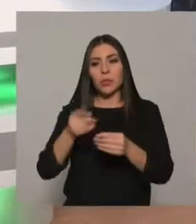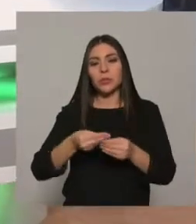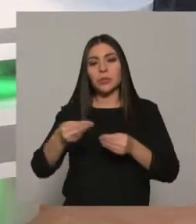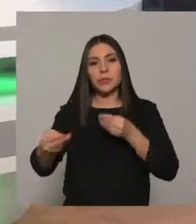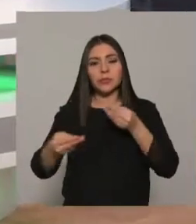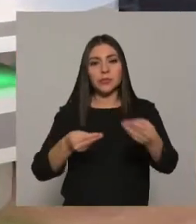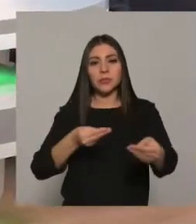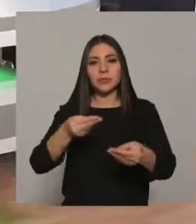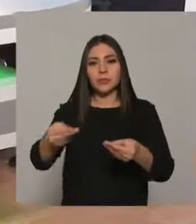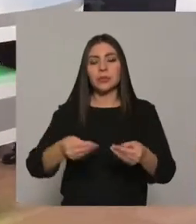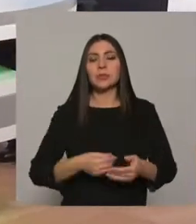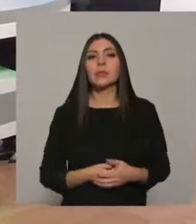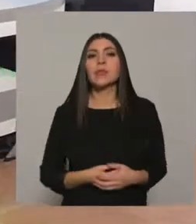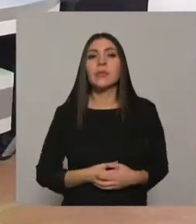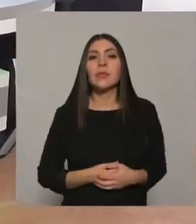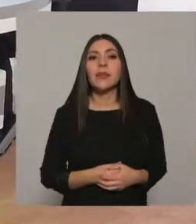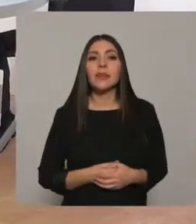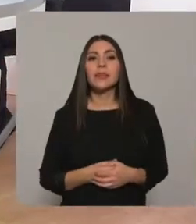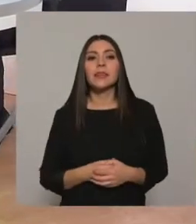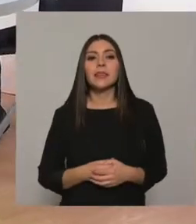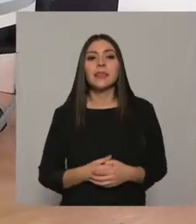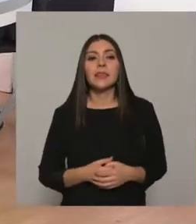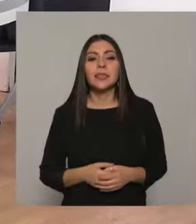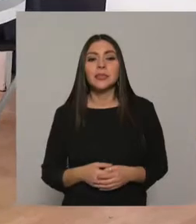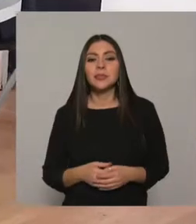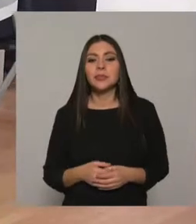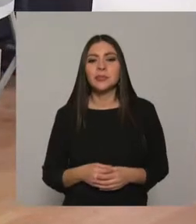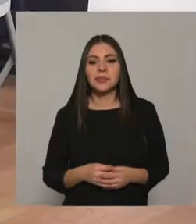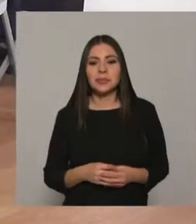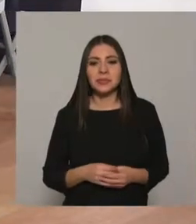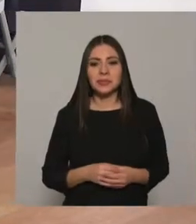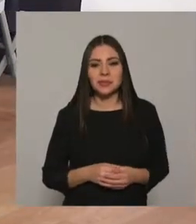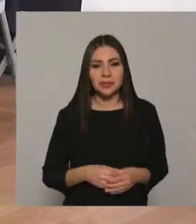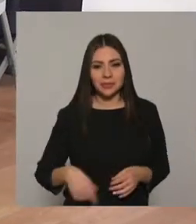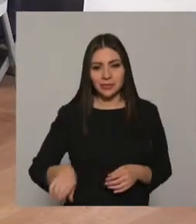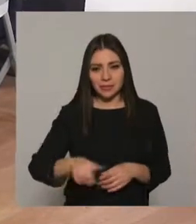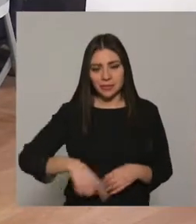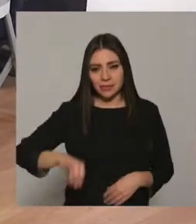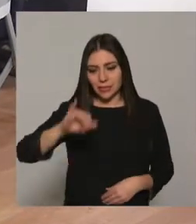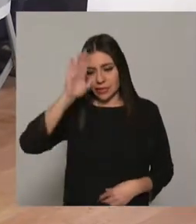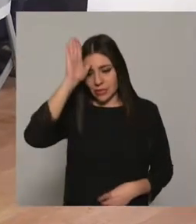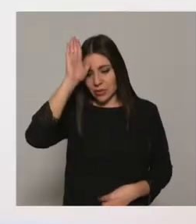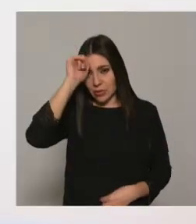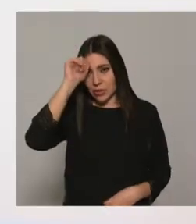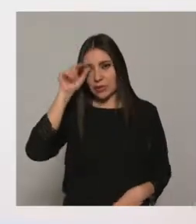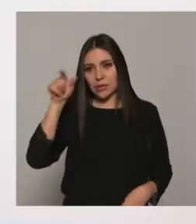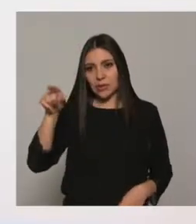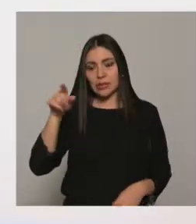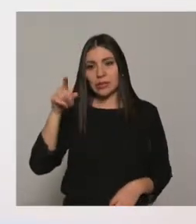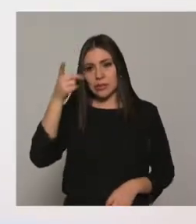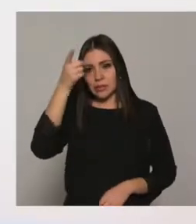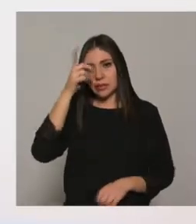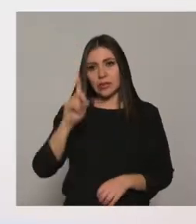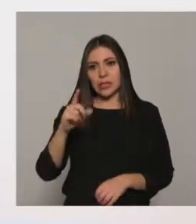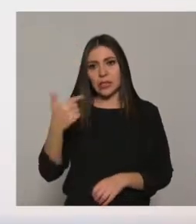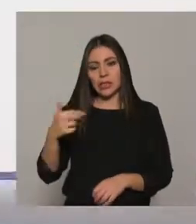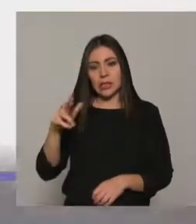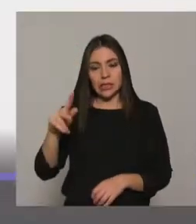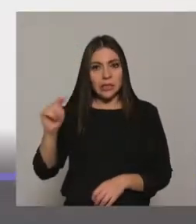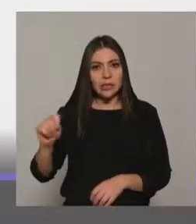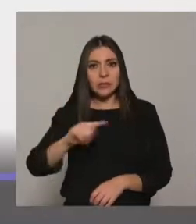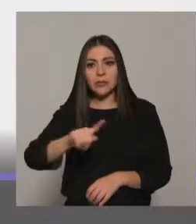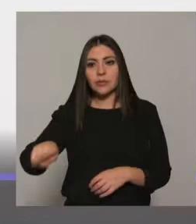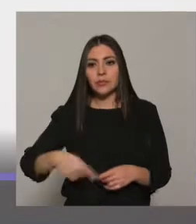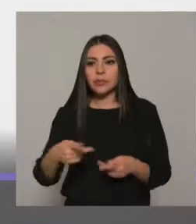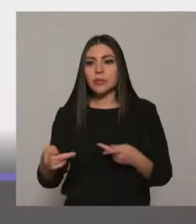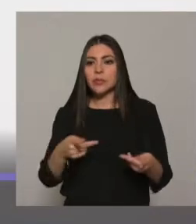para que nosotros en un acuerdo con el archivo y con la Dirección General Jurídica, pues empiece ya primero a